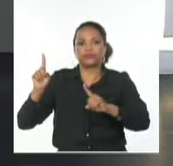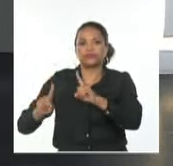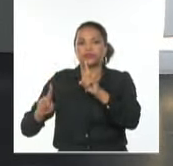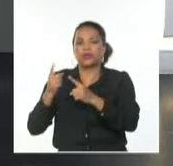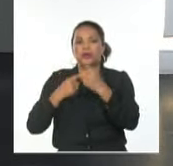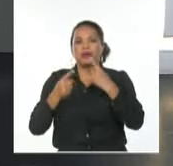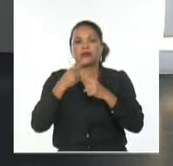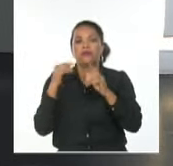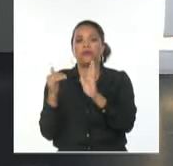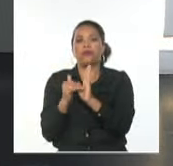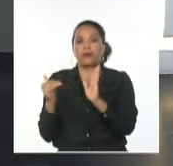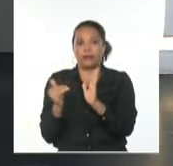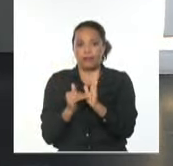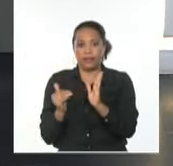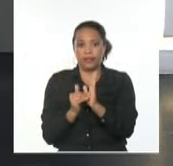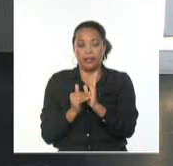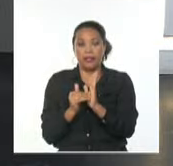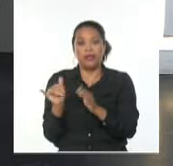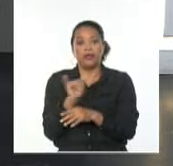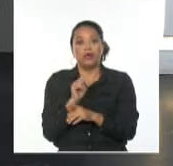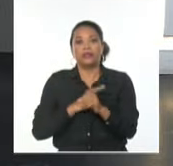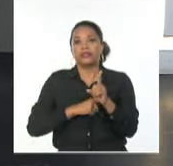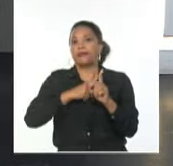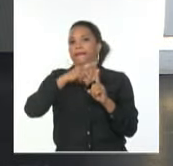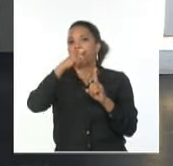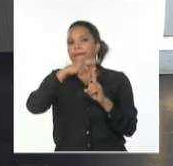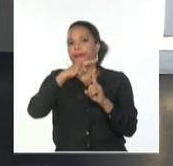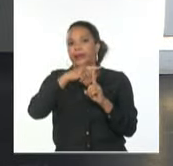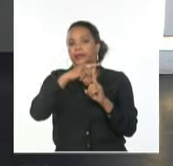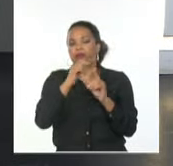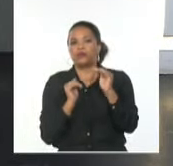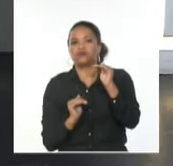en horas de la tarde, y también las temperaturas extremas